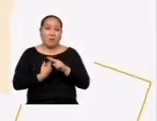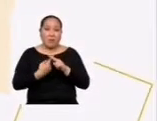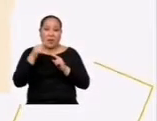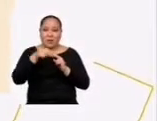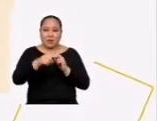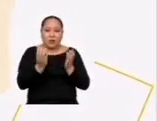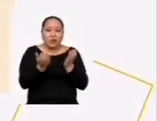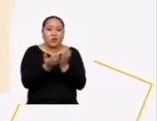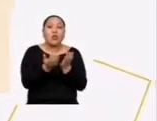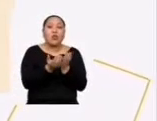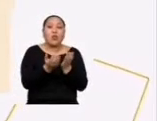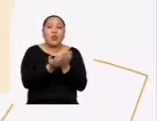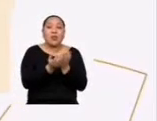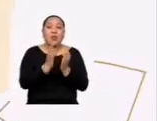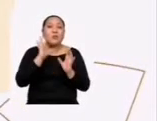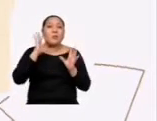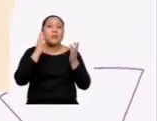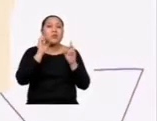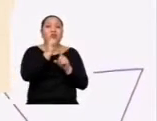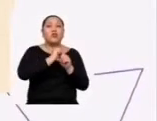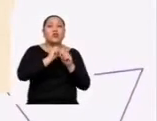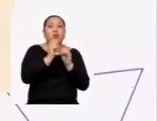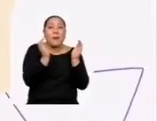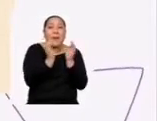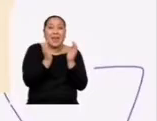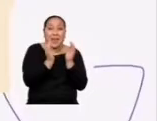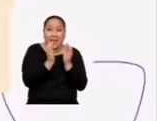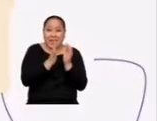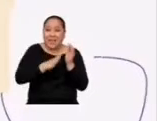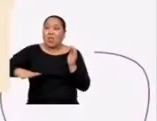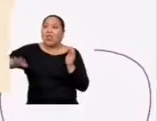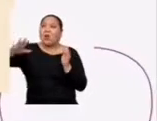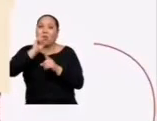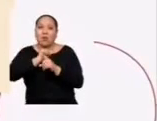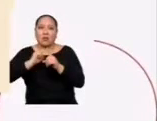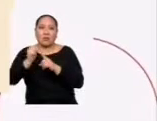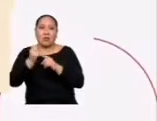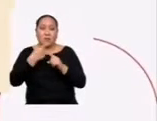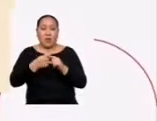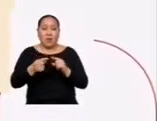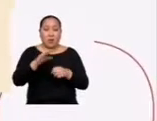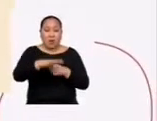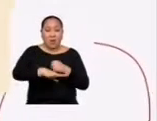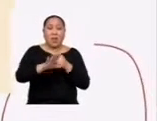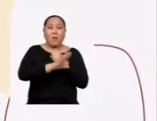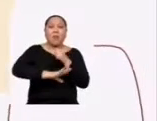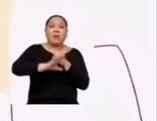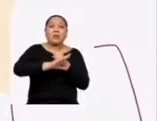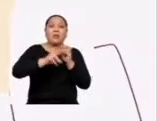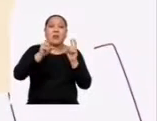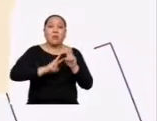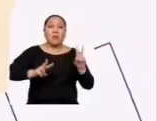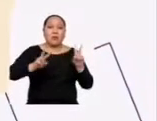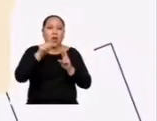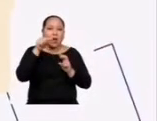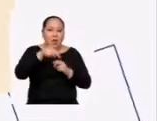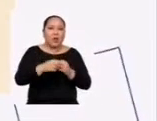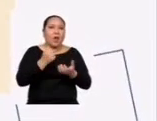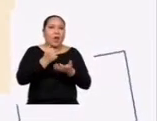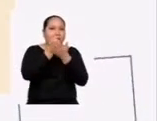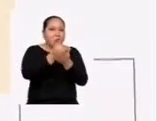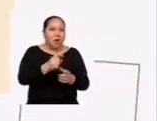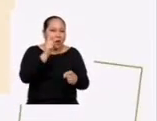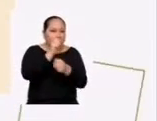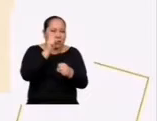de la sociedad, pero como formadora de valores puede trabajar profundamente para frenar la discriminación.